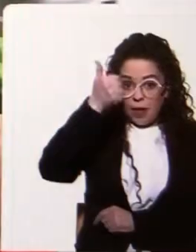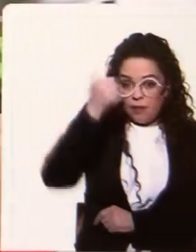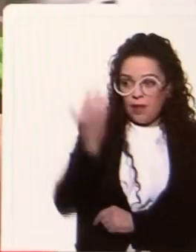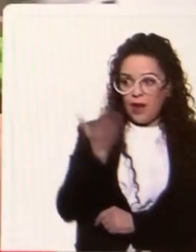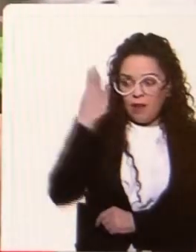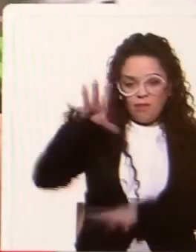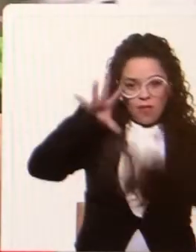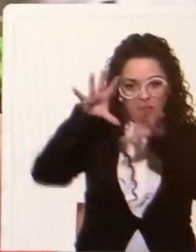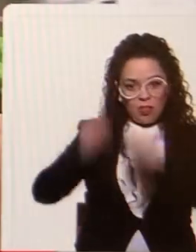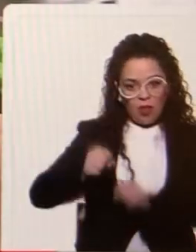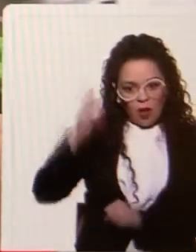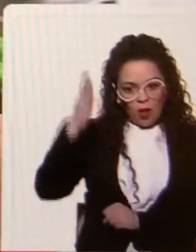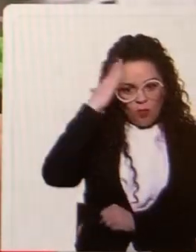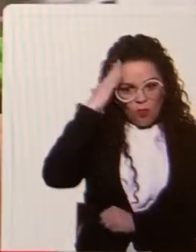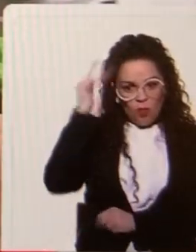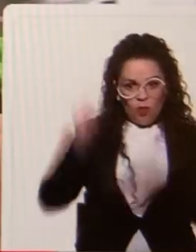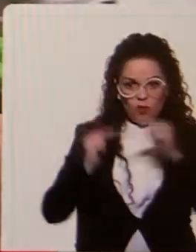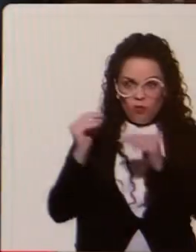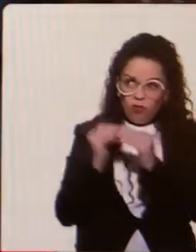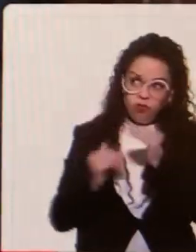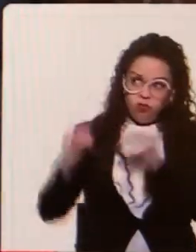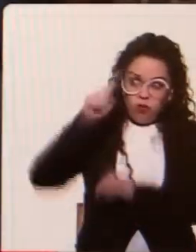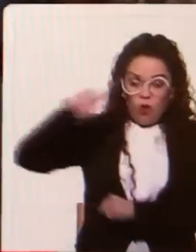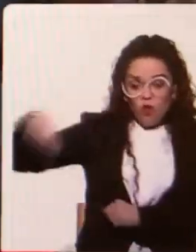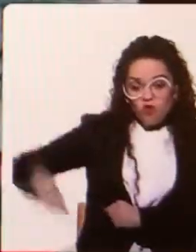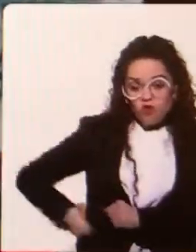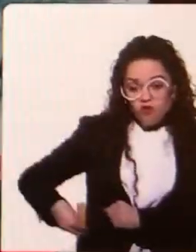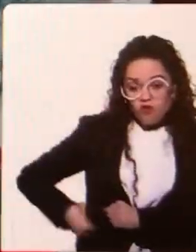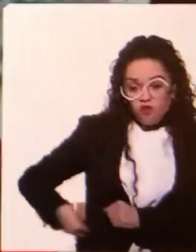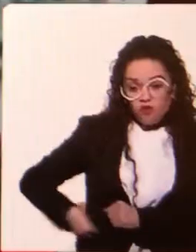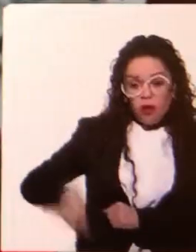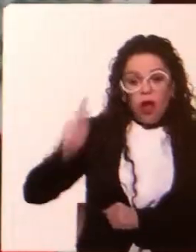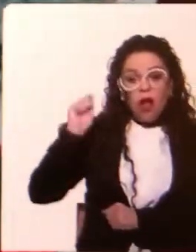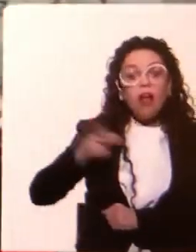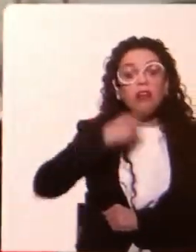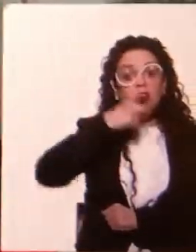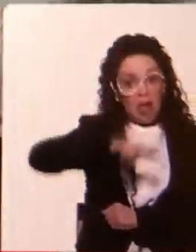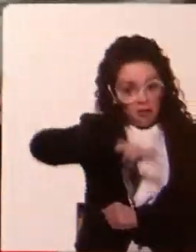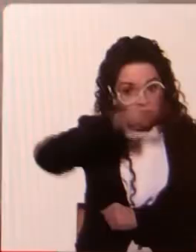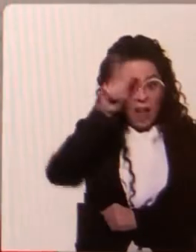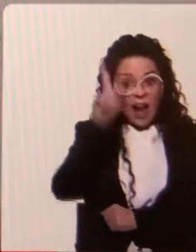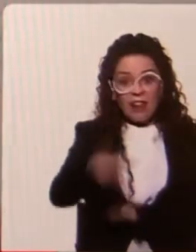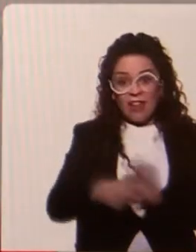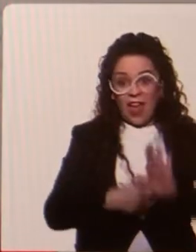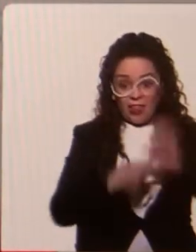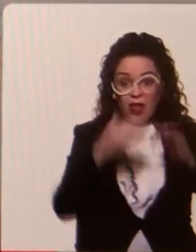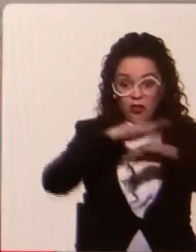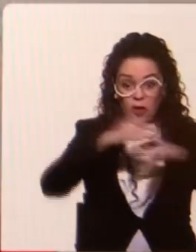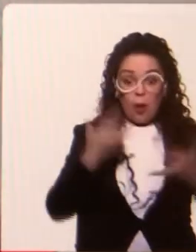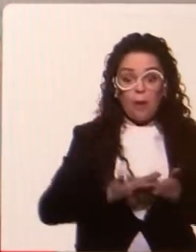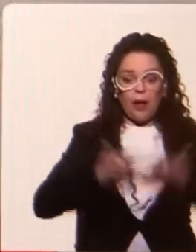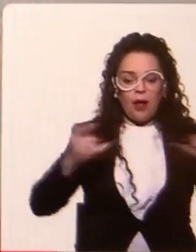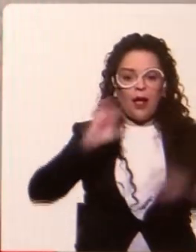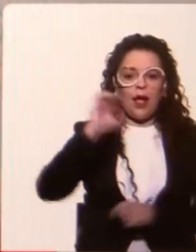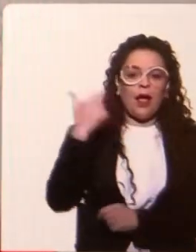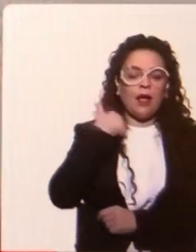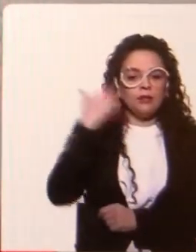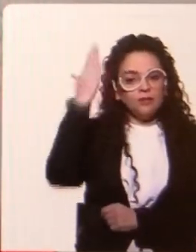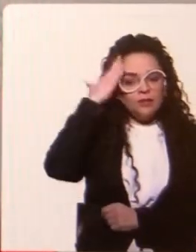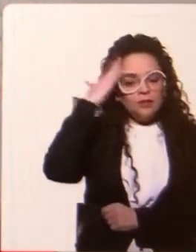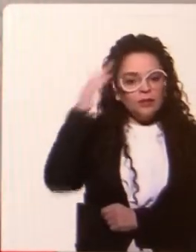Obrador dice que los papás ya están completamente manipulados y ya se los voltearon al presidente